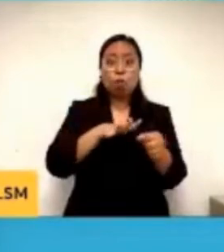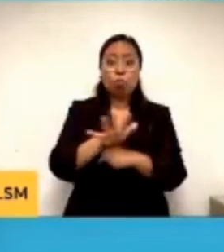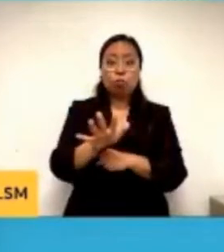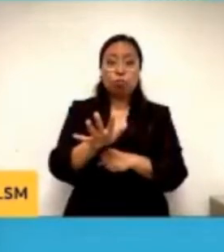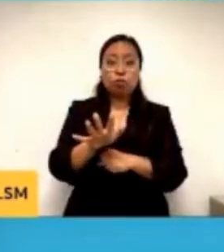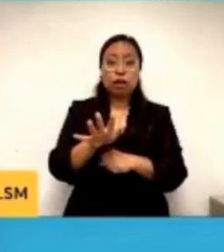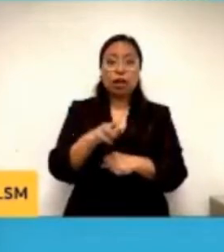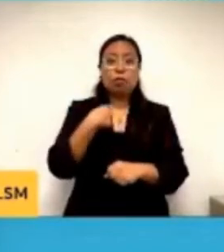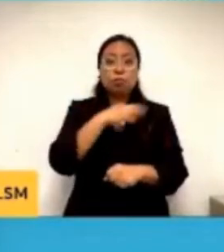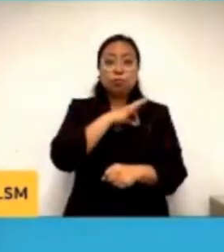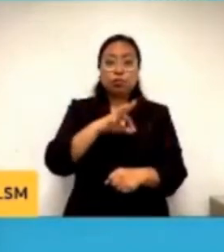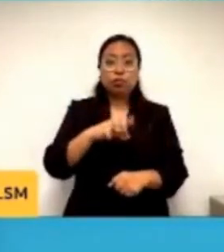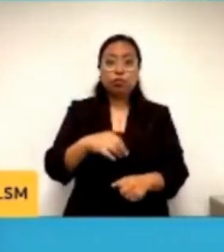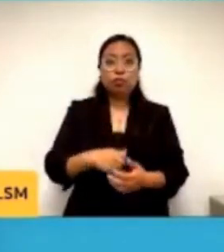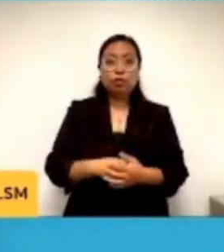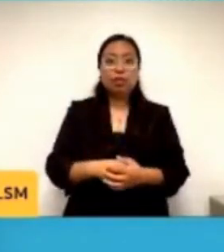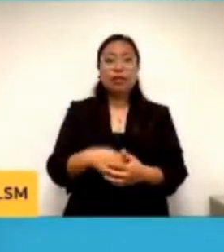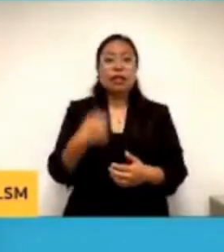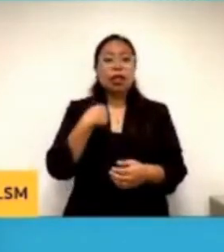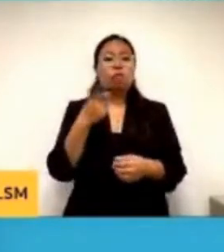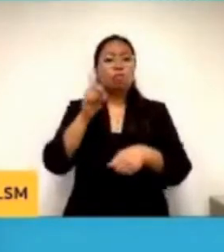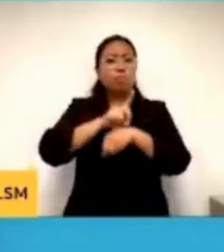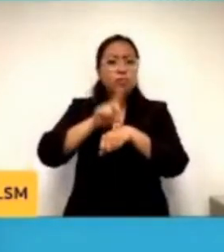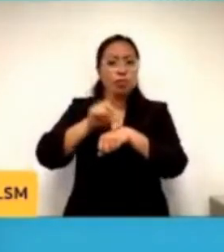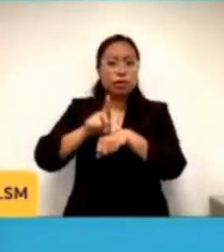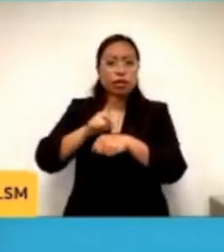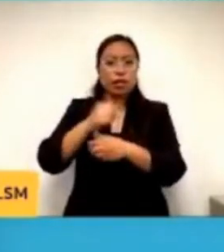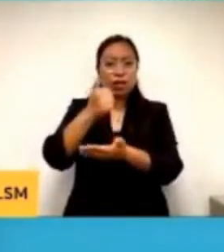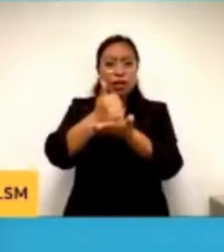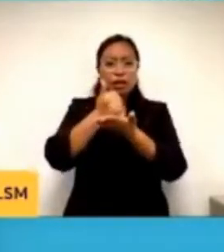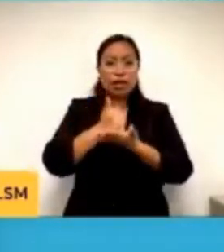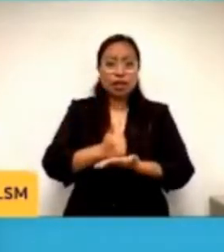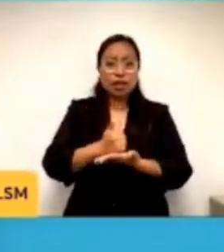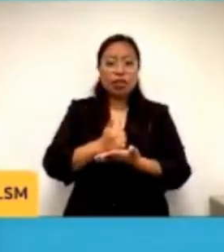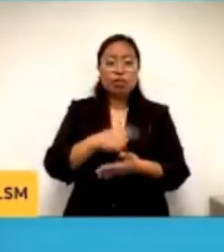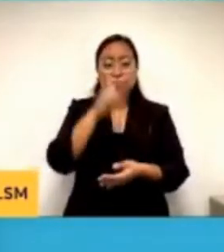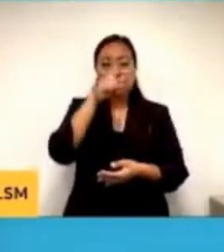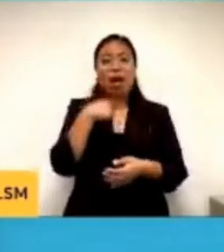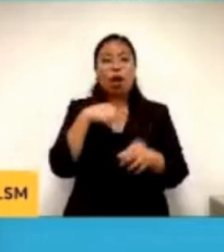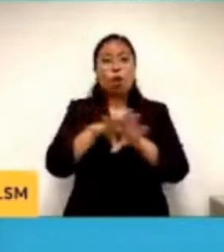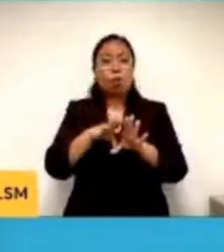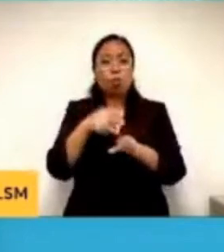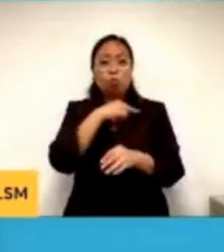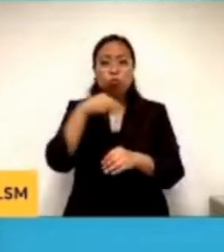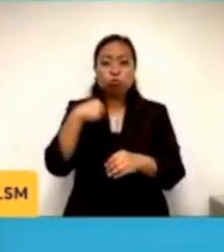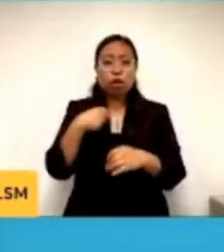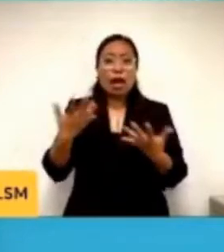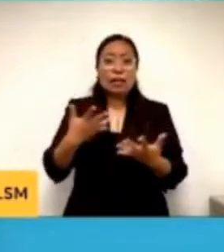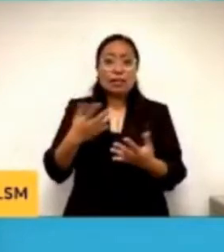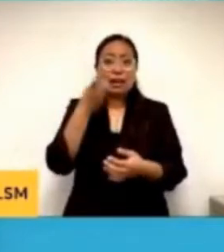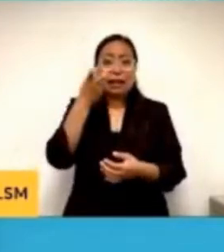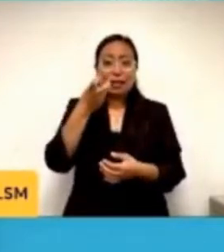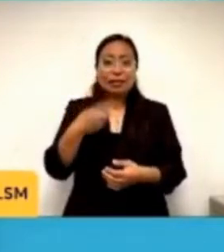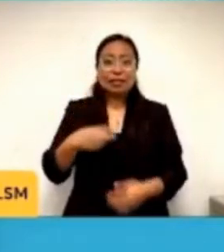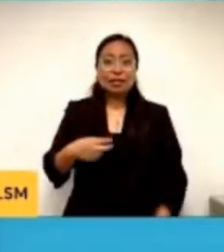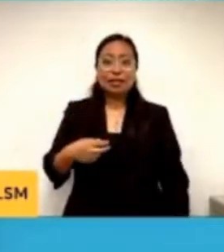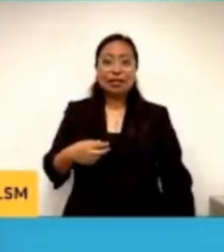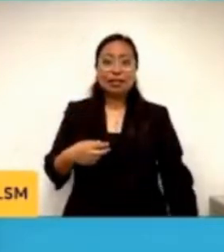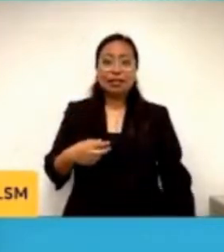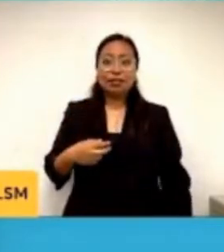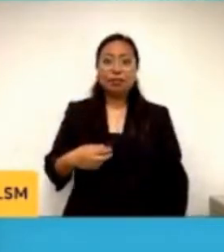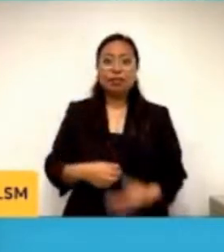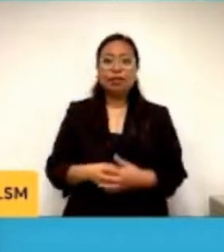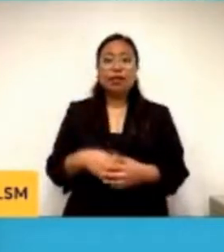puedes tomar todos los días que te ayuden a construir ese capital social que hace mucha